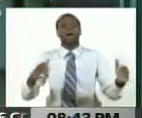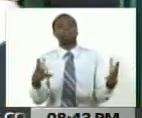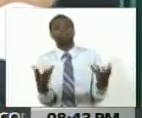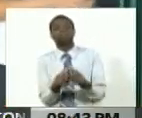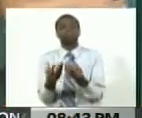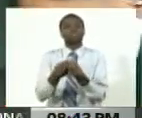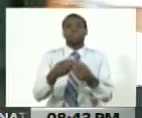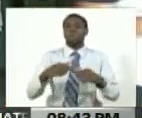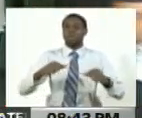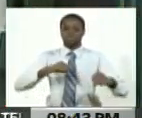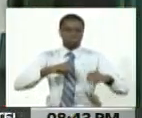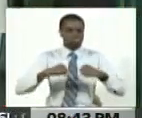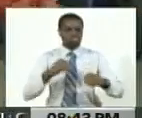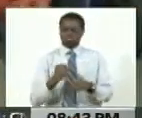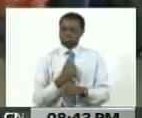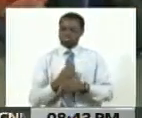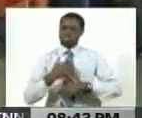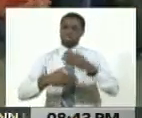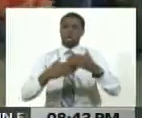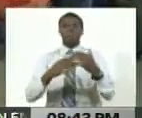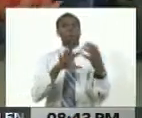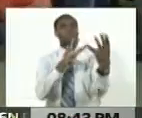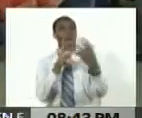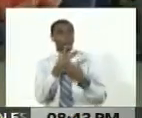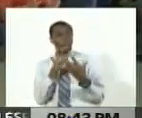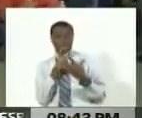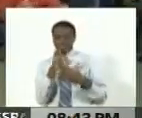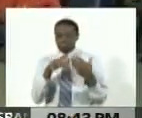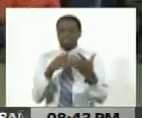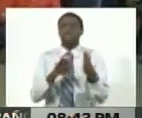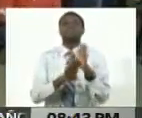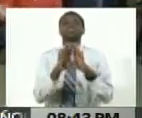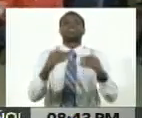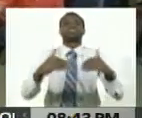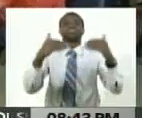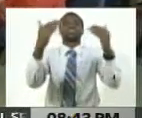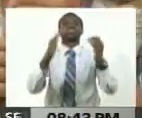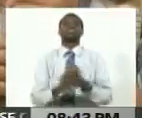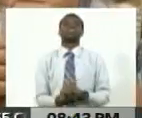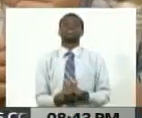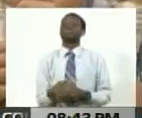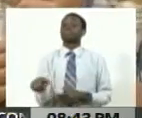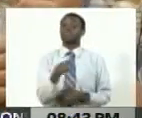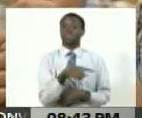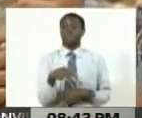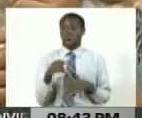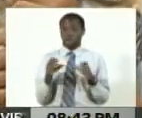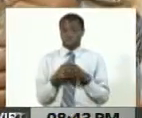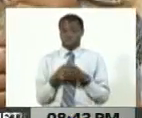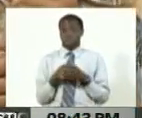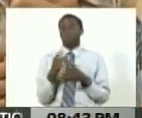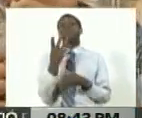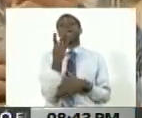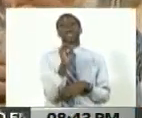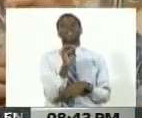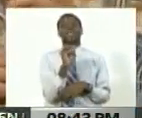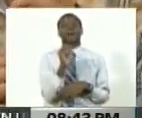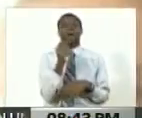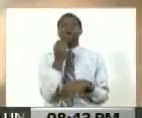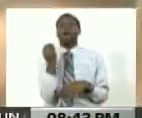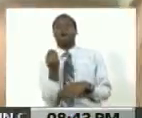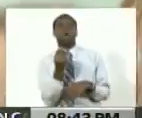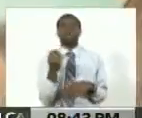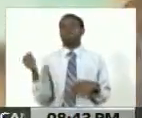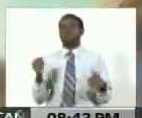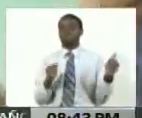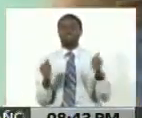ser fuertes ante las adversidades. Este colectivo está conformado por más de 40 jóvenes y representantes de organizaciones